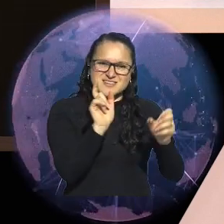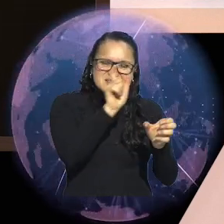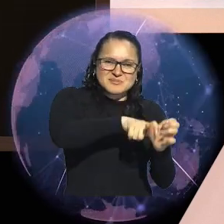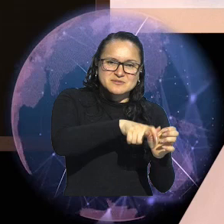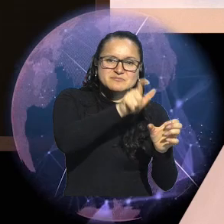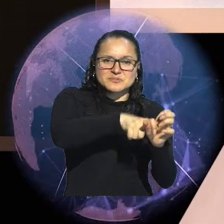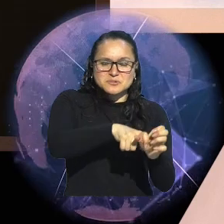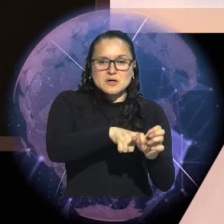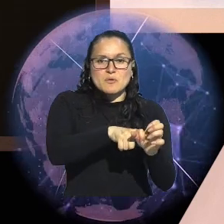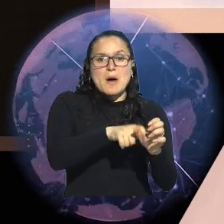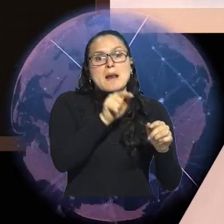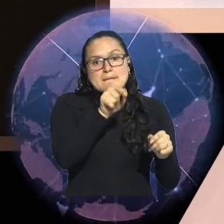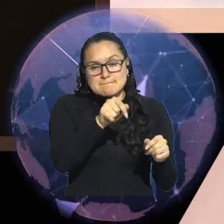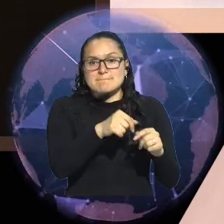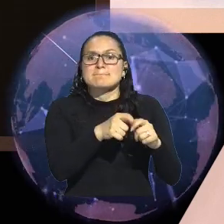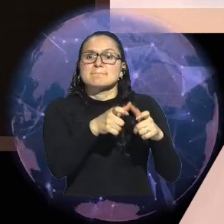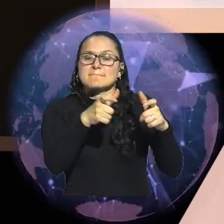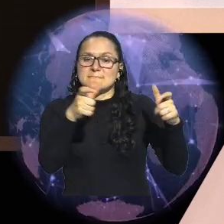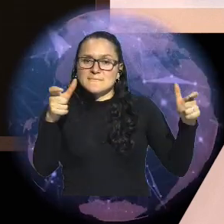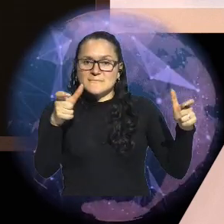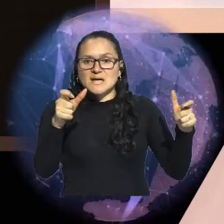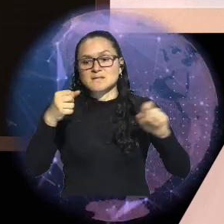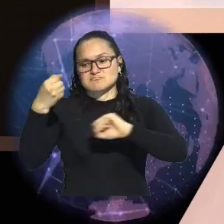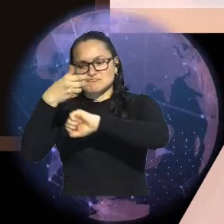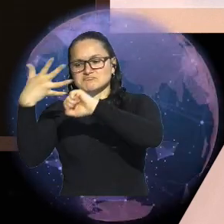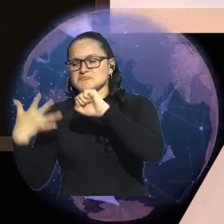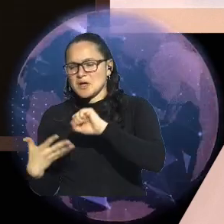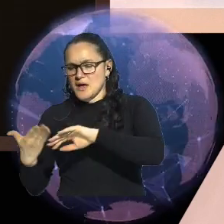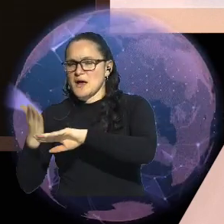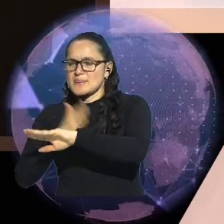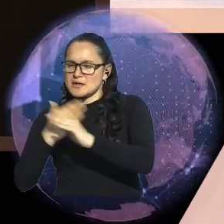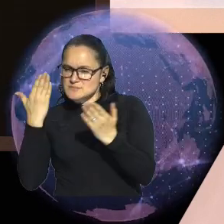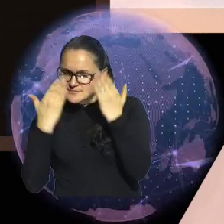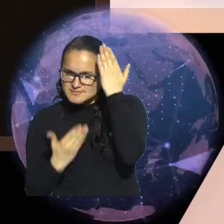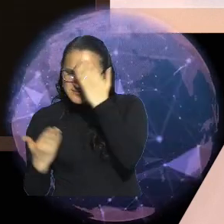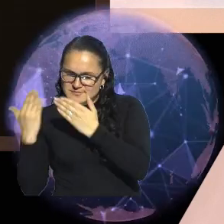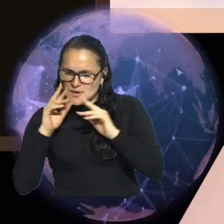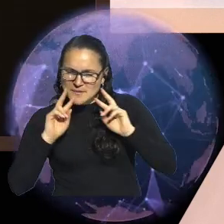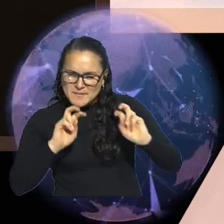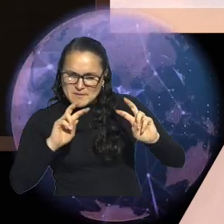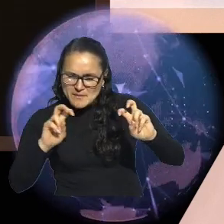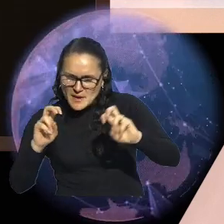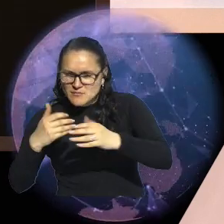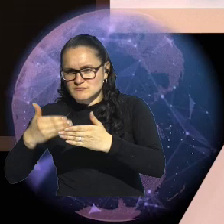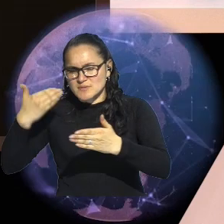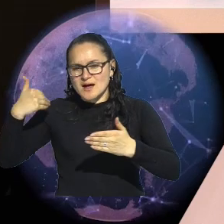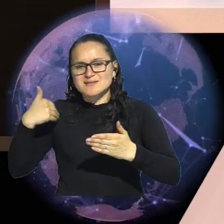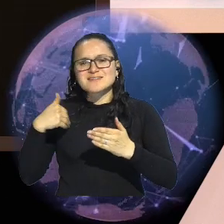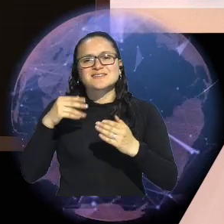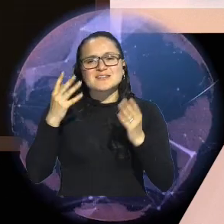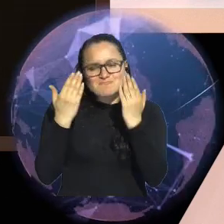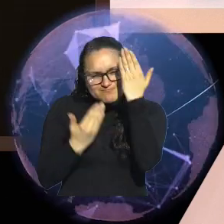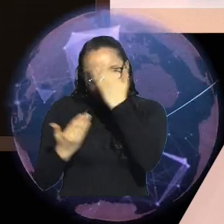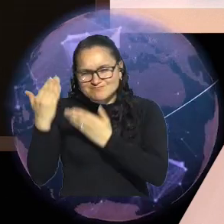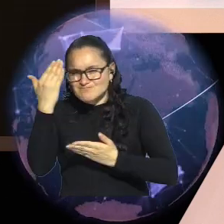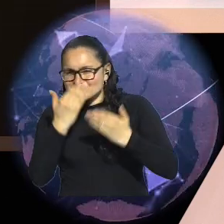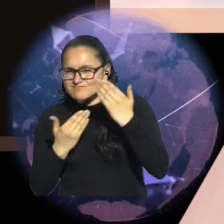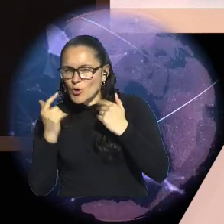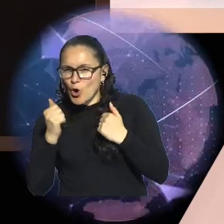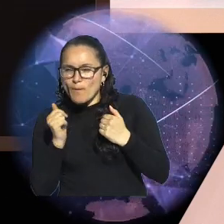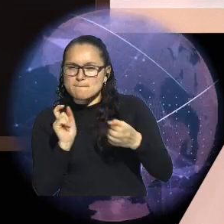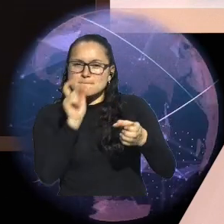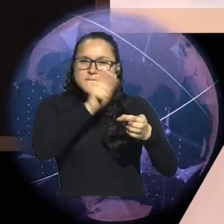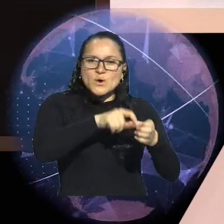destacada también por parte de la comisión en el estudio que publicamos hace unas semanas que se llama el rol de los servicios dt en el